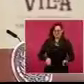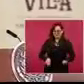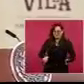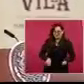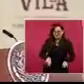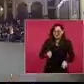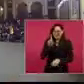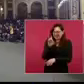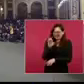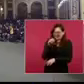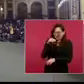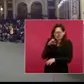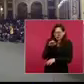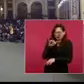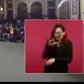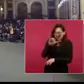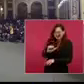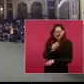de las redes